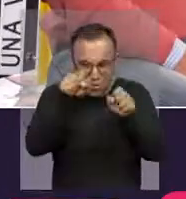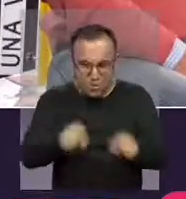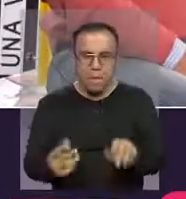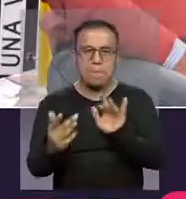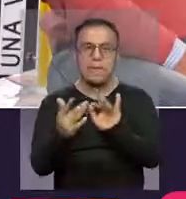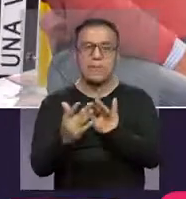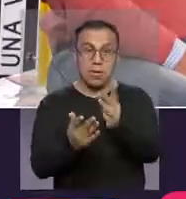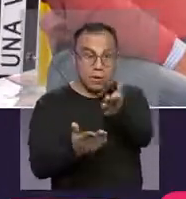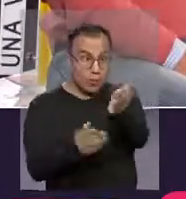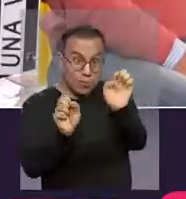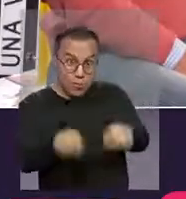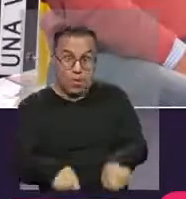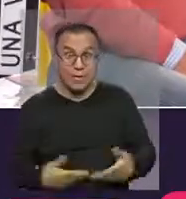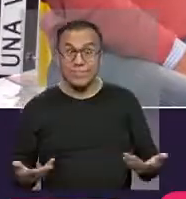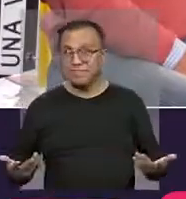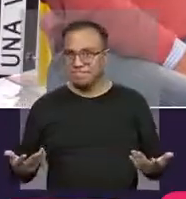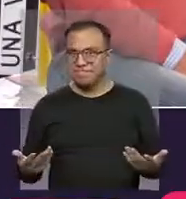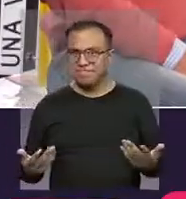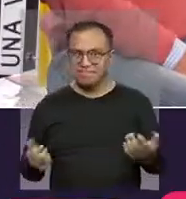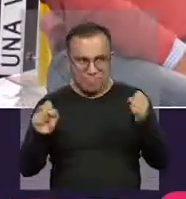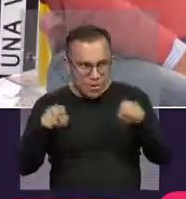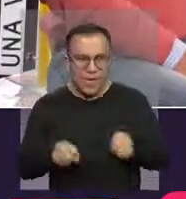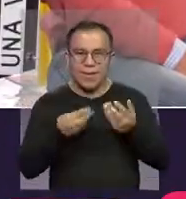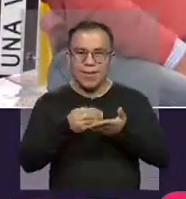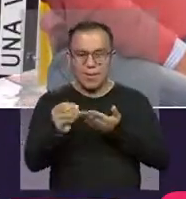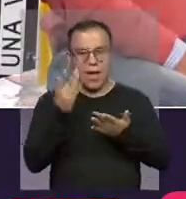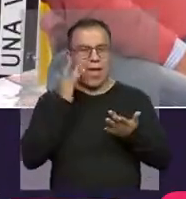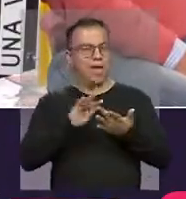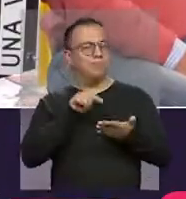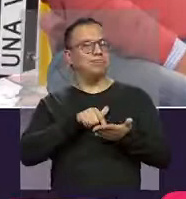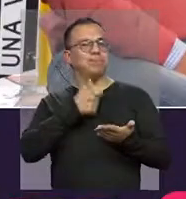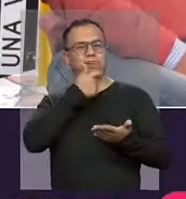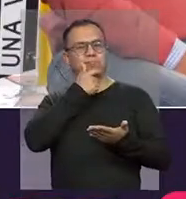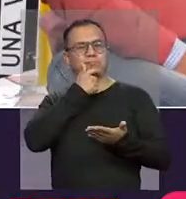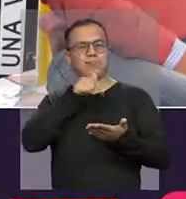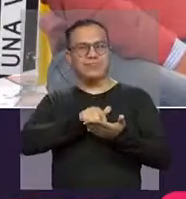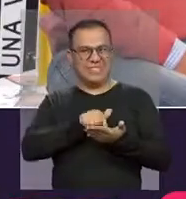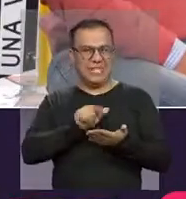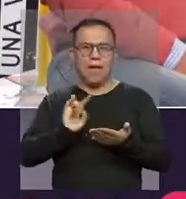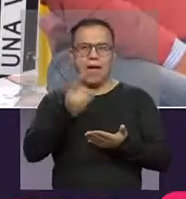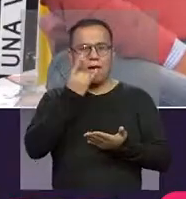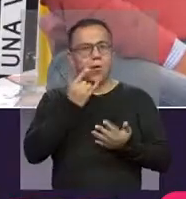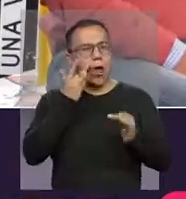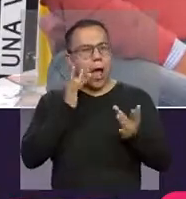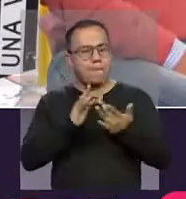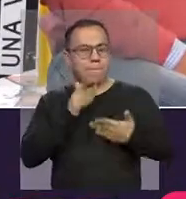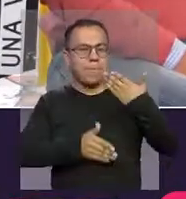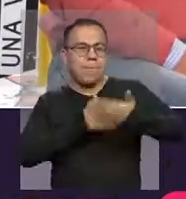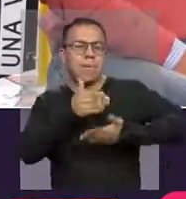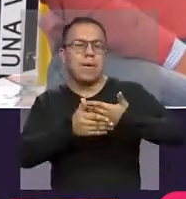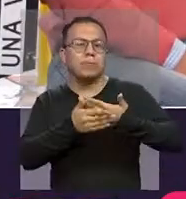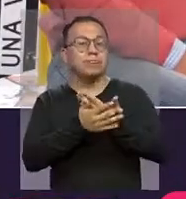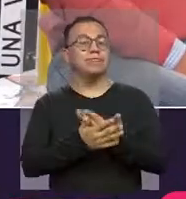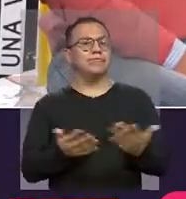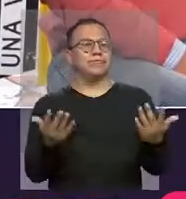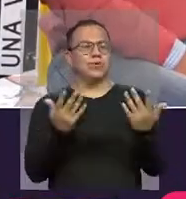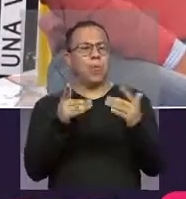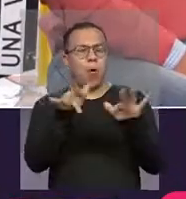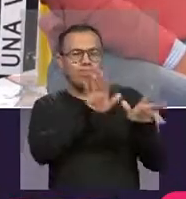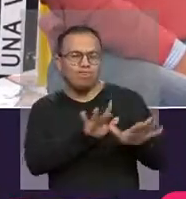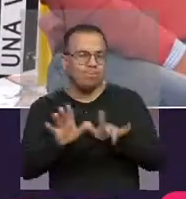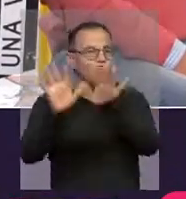en contacto contigo también para adquirir esta obra que evidentemente tiene una premisa, muy